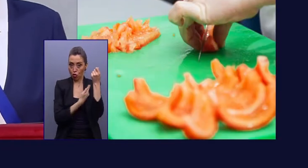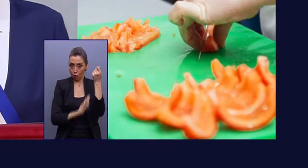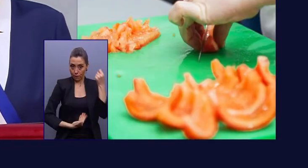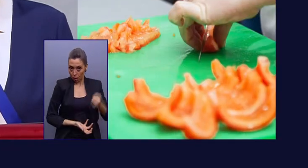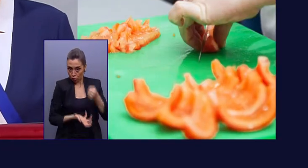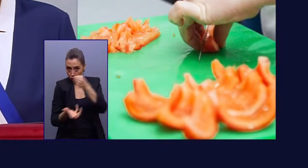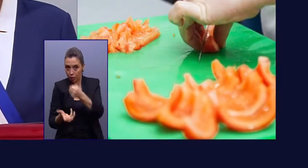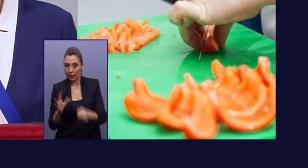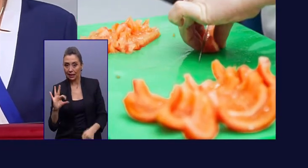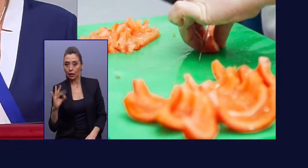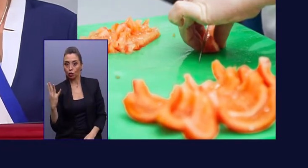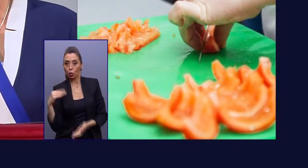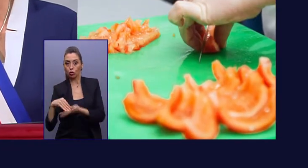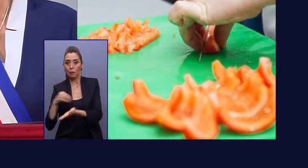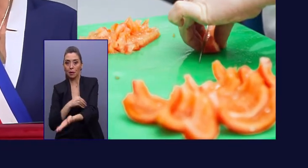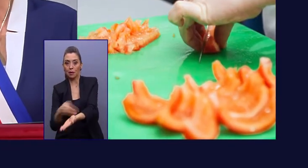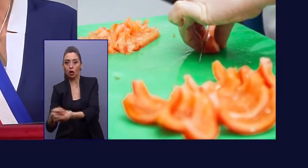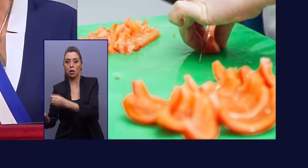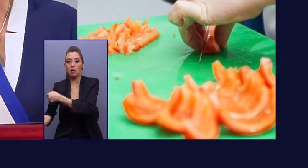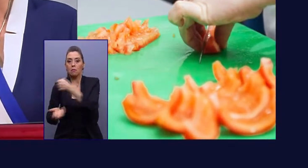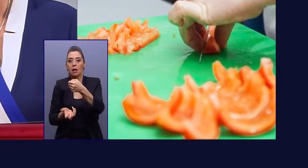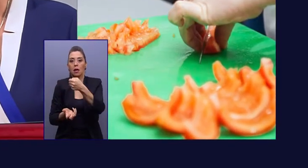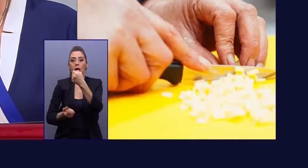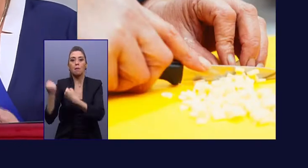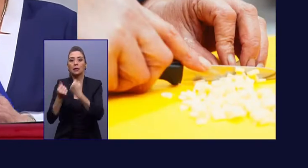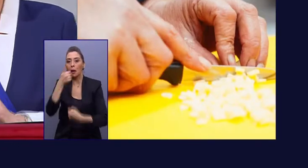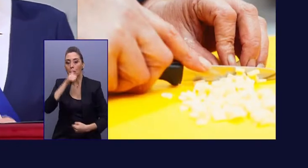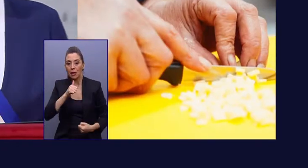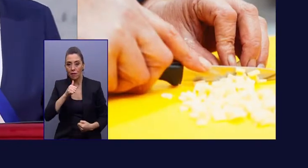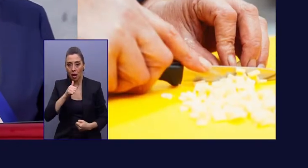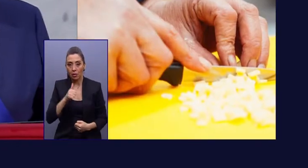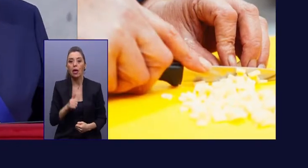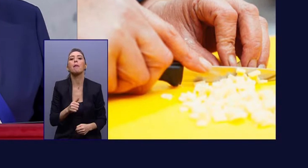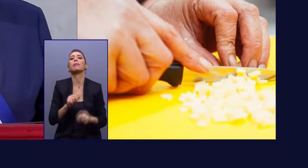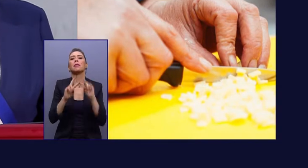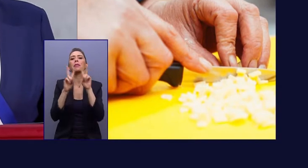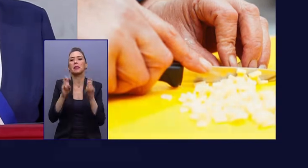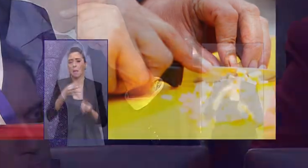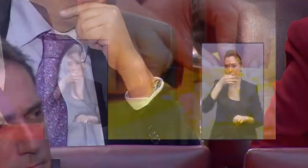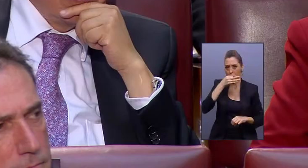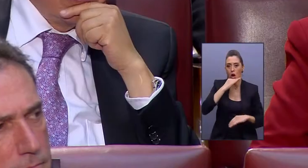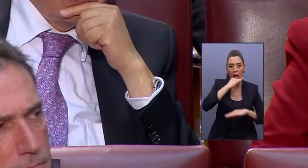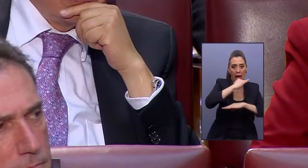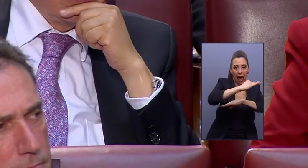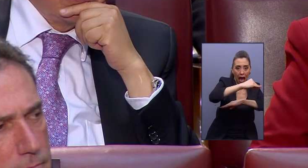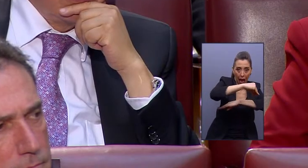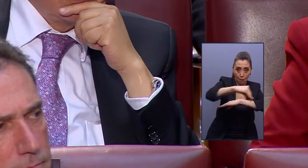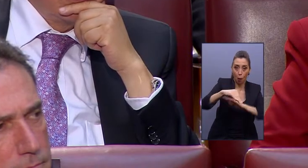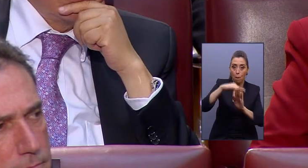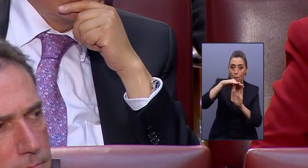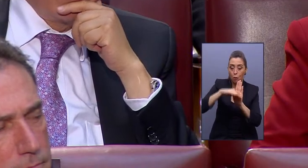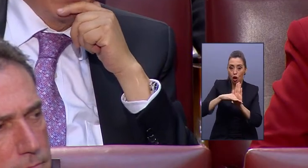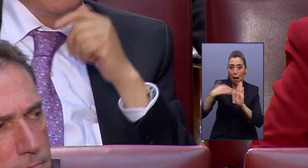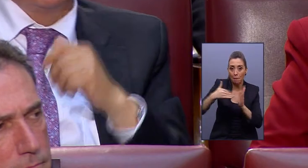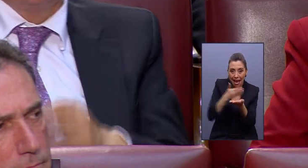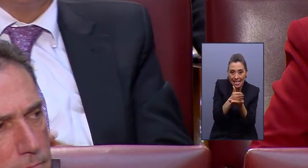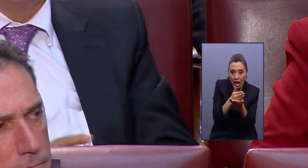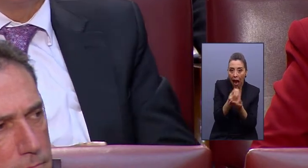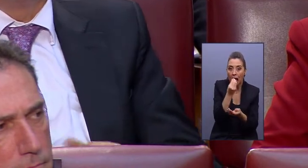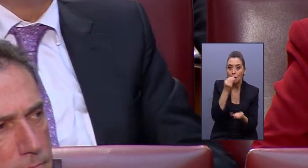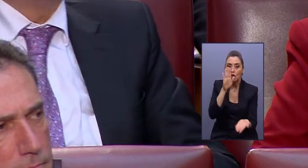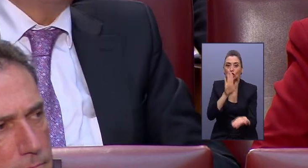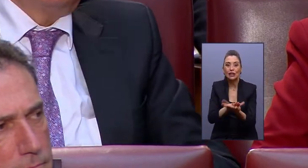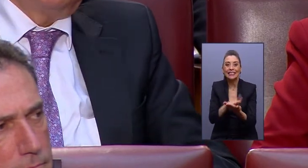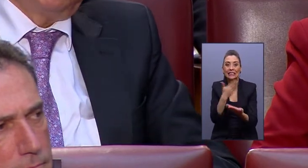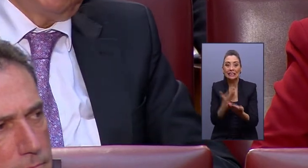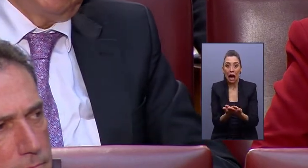y 504 mil millones en recursos privados. Tomemos el caso de la agricultura. Allí el Programa Estratégico en Alimentos Saludables